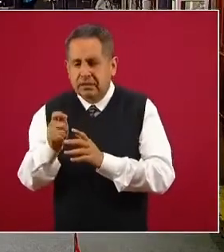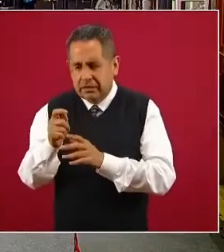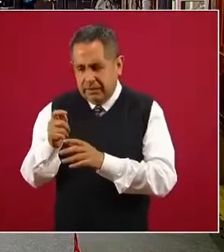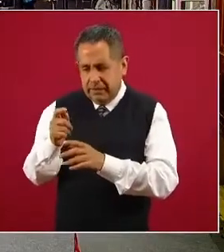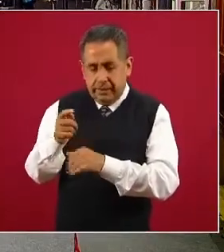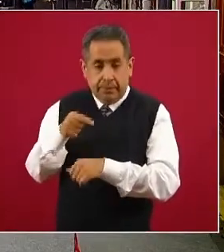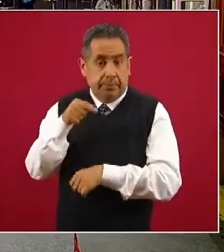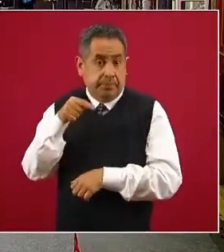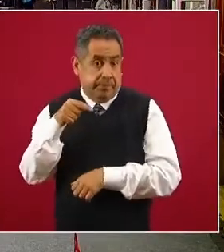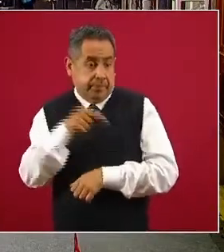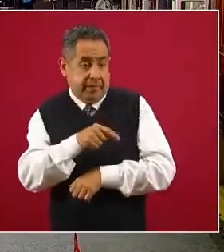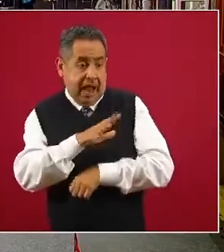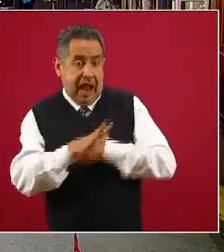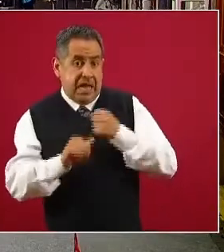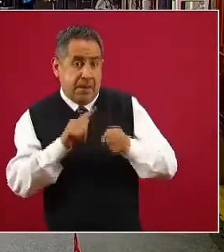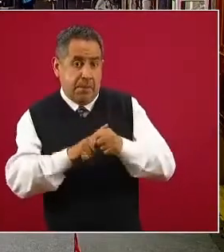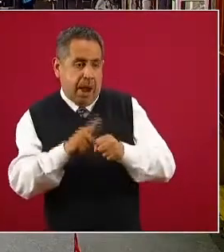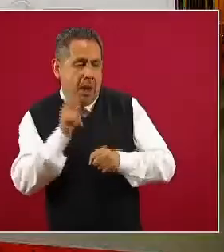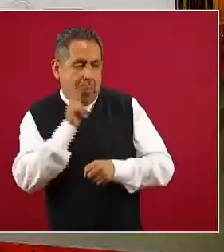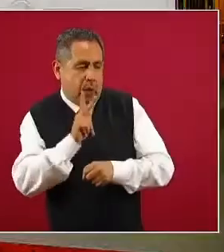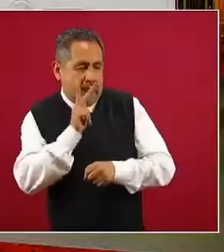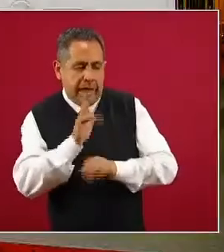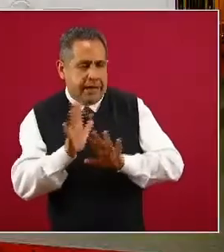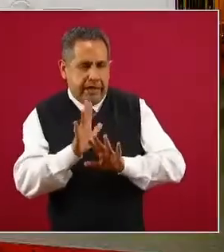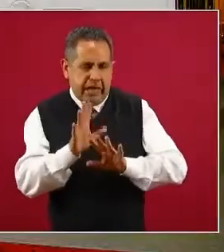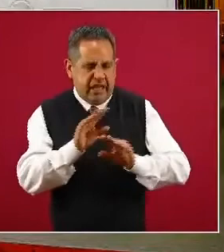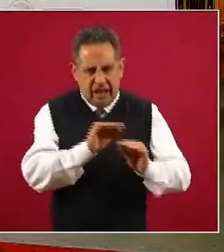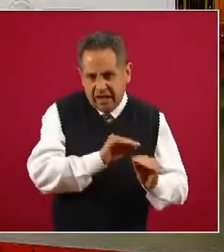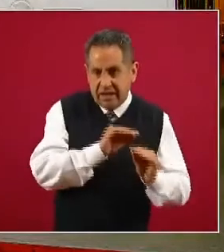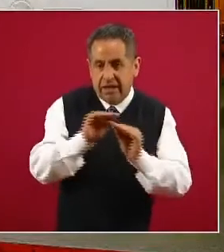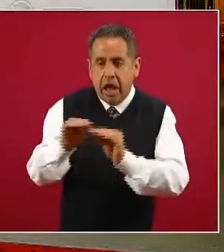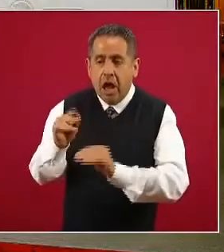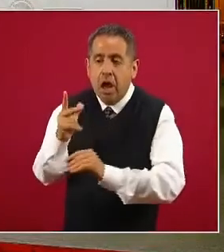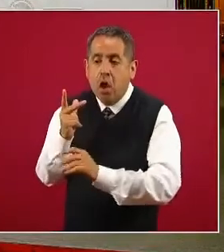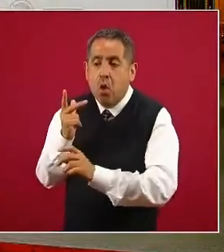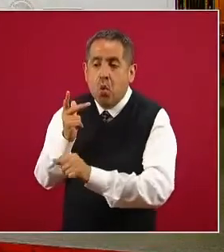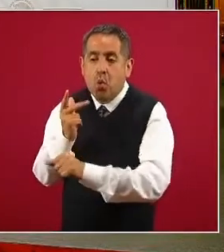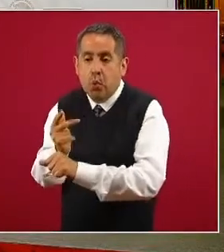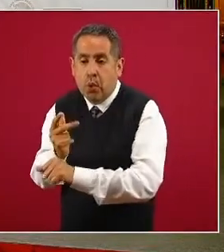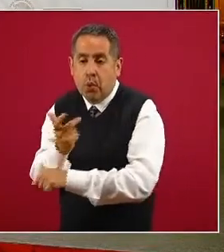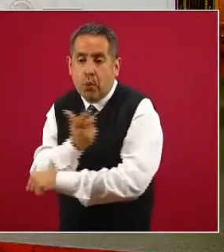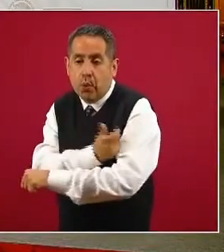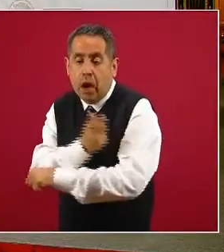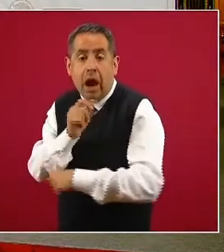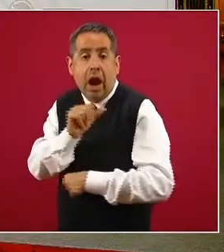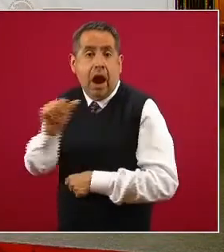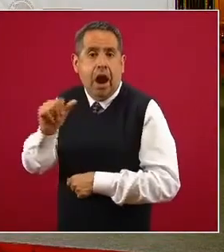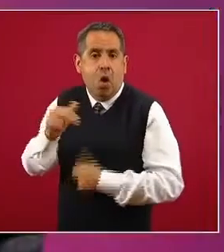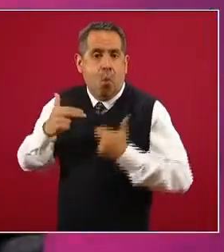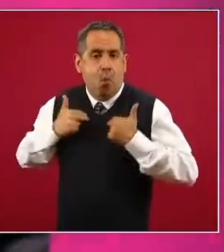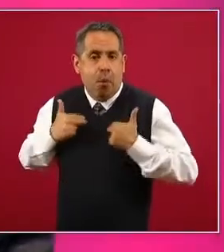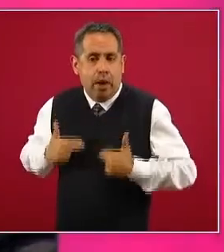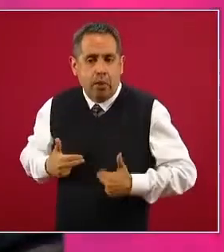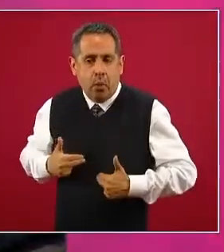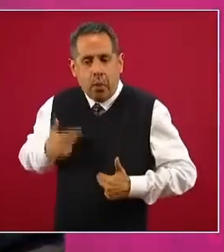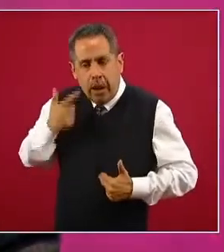la experimentación en animales de laboratorio y se empieza a hacer pruebas en